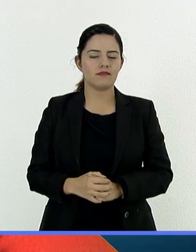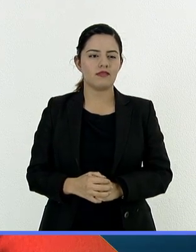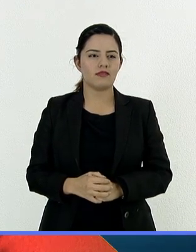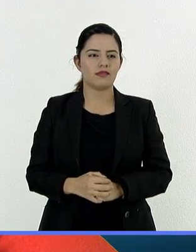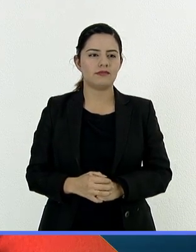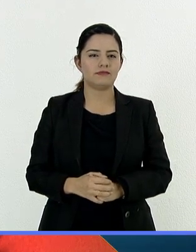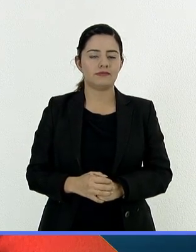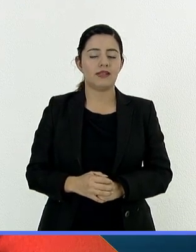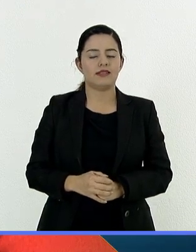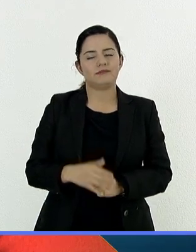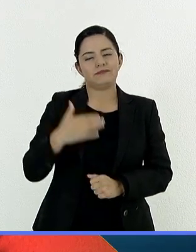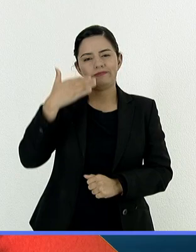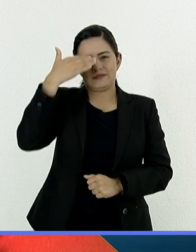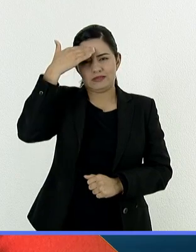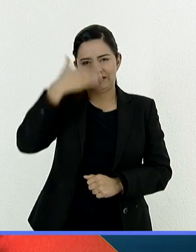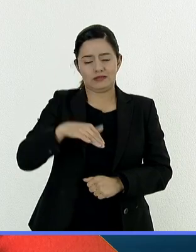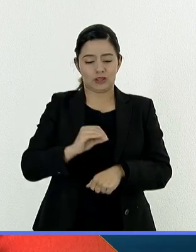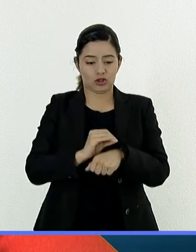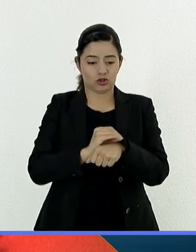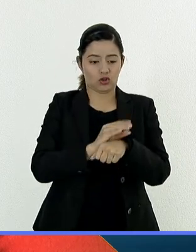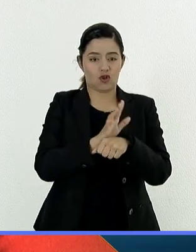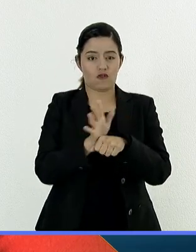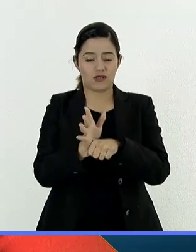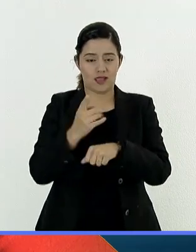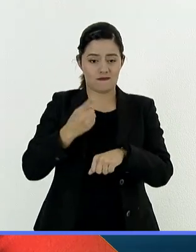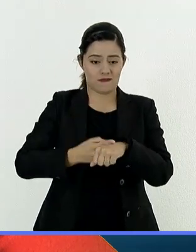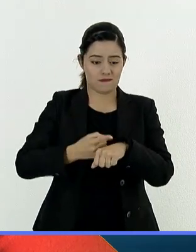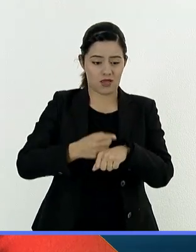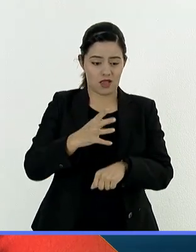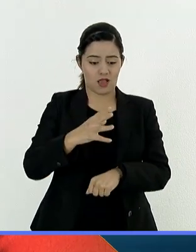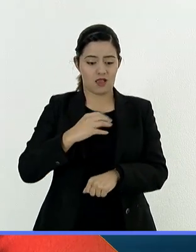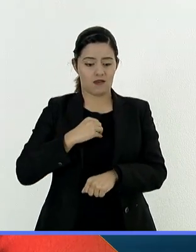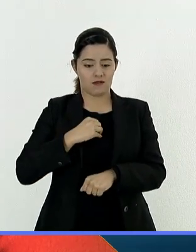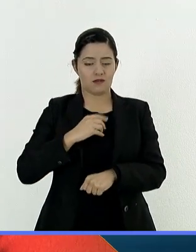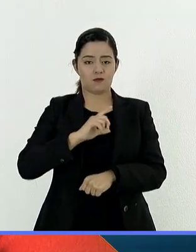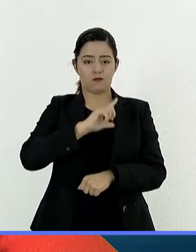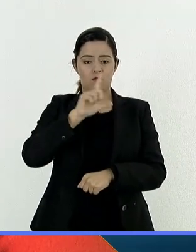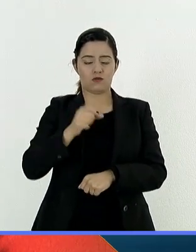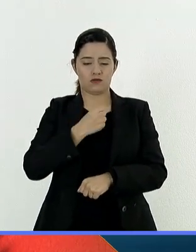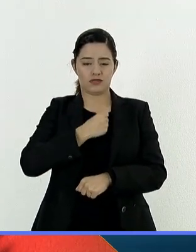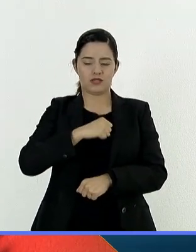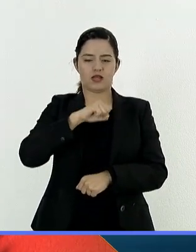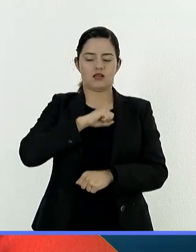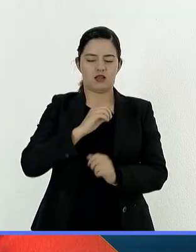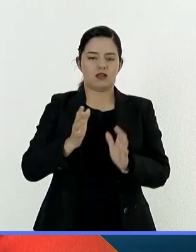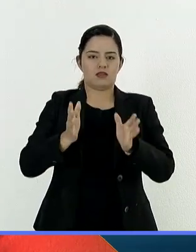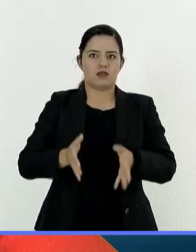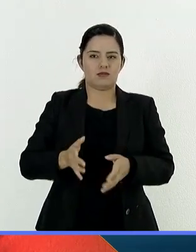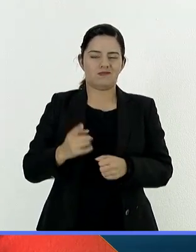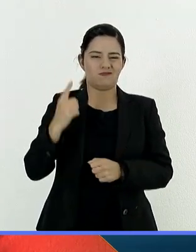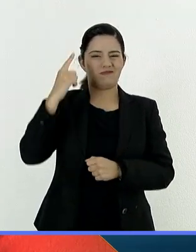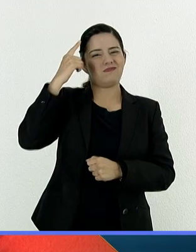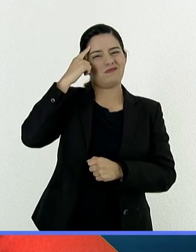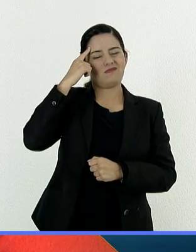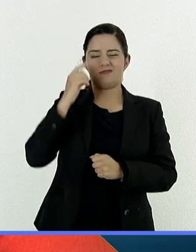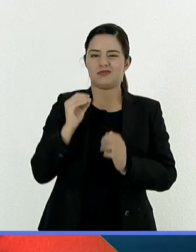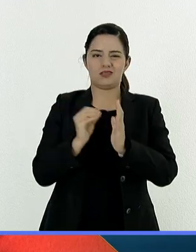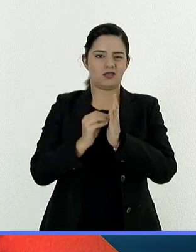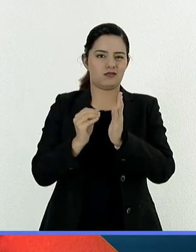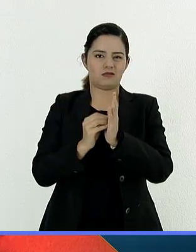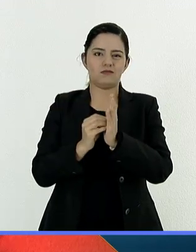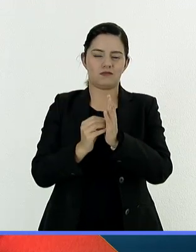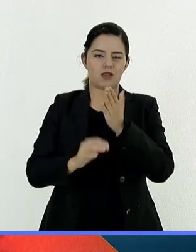y bueno sabemos que luego de tener covid 19 puede haber distintas afectaciones a nivel cerebral cerebral que impactan en nuestras funciones